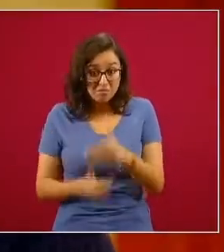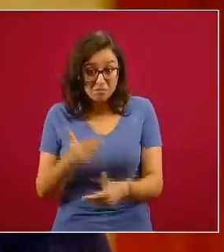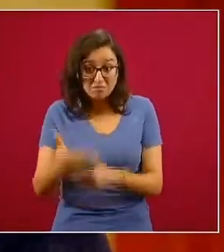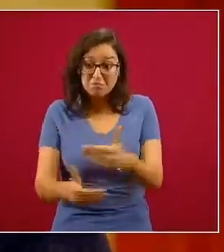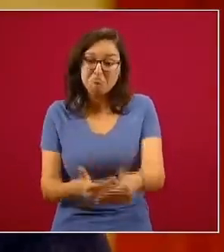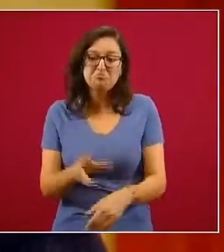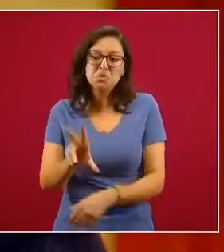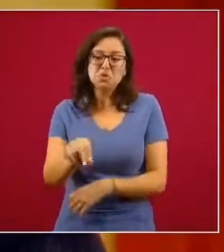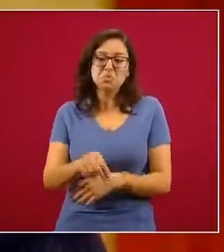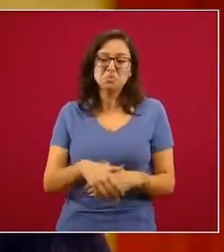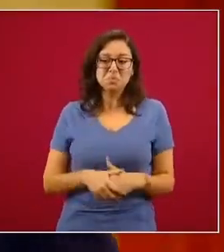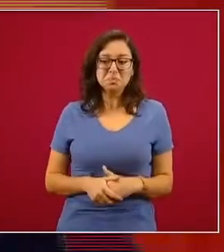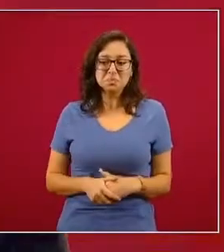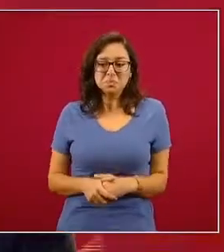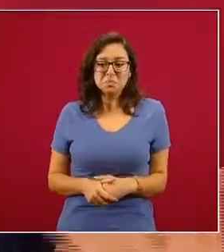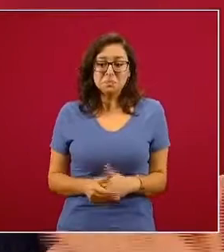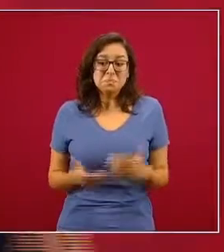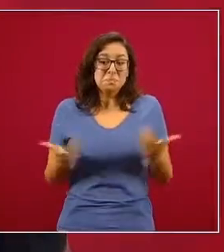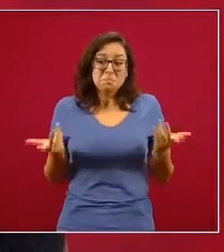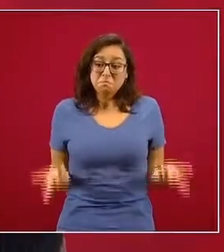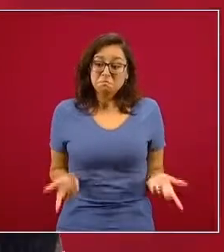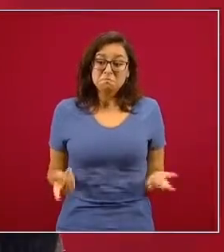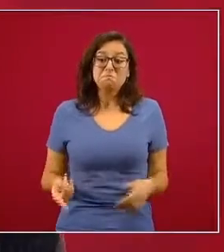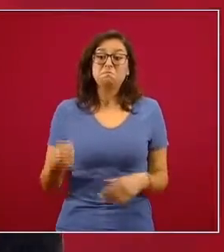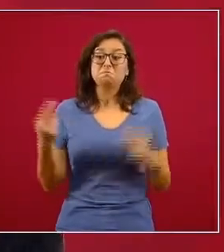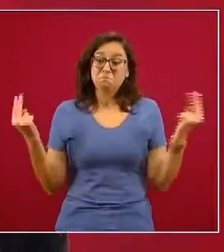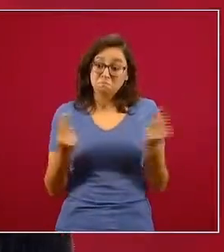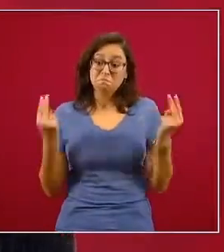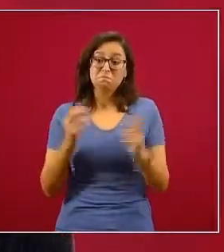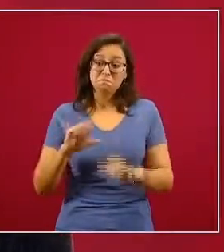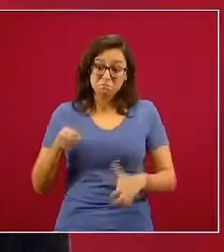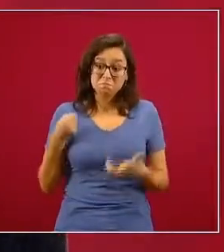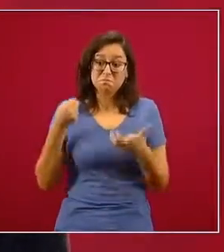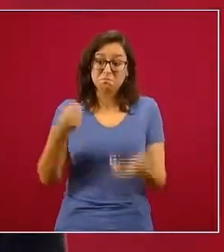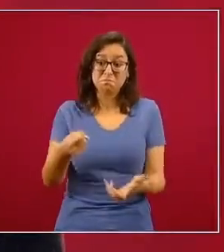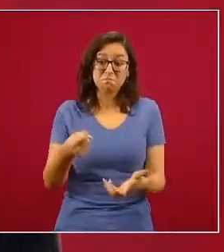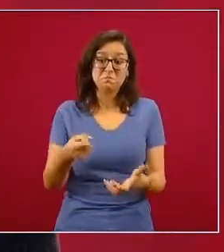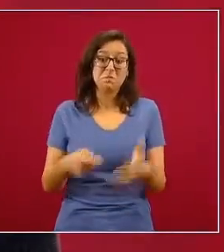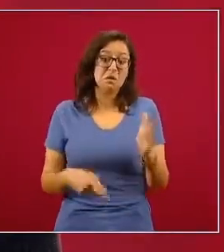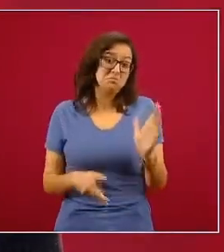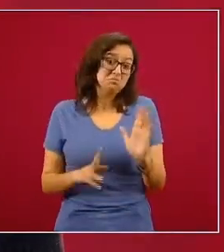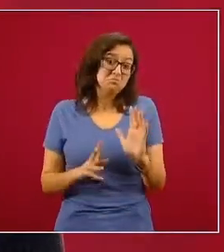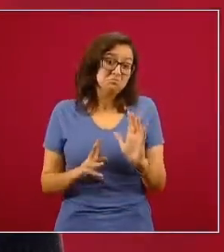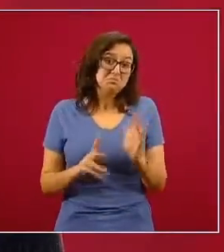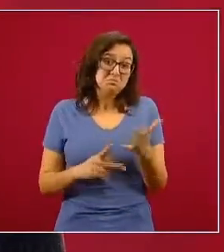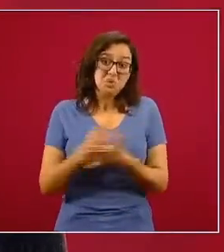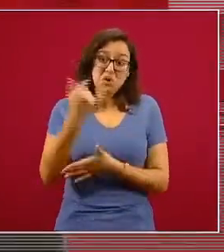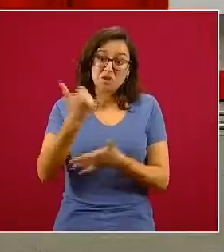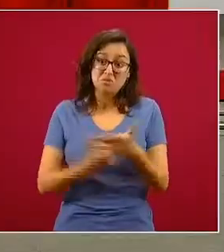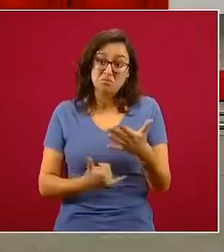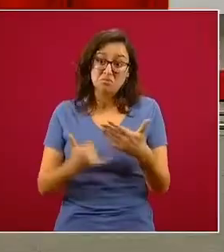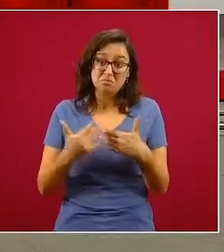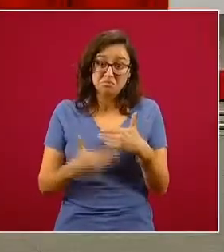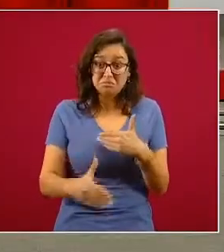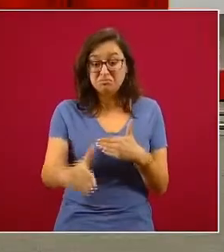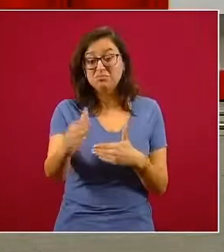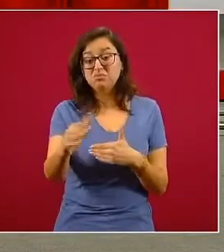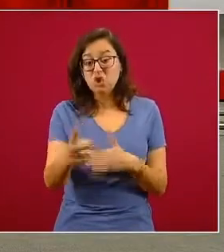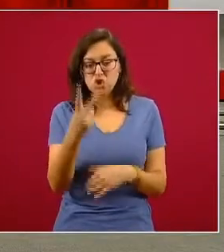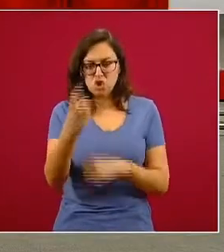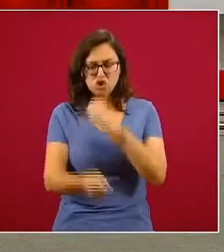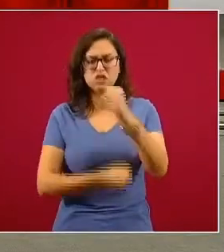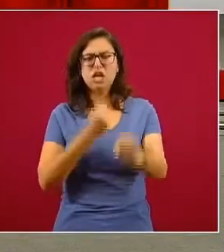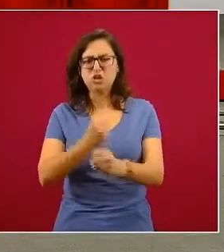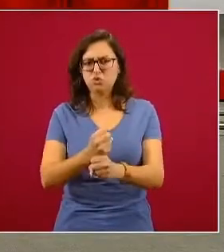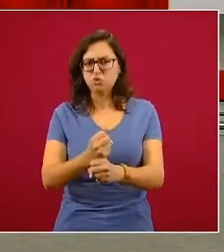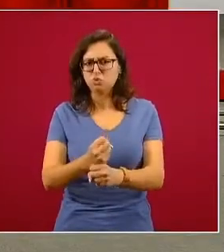de frío, la respuesta es no. Esto requiere inversión y requiere un proyecto de al menos 2 años, que estamos empeñados en